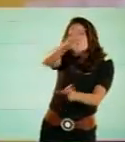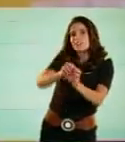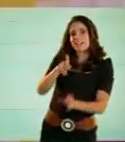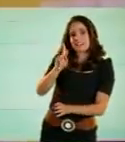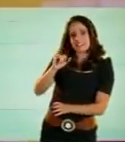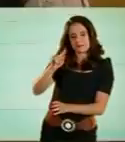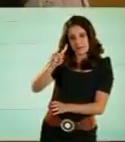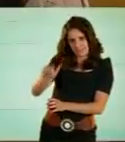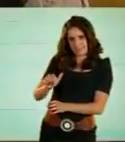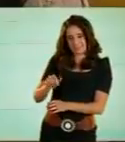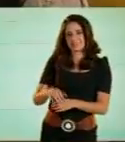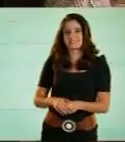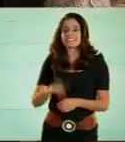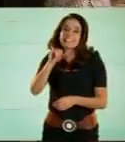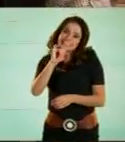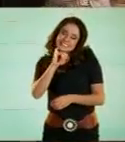Kipatla. Sí.